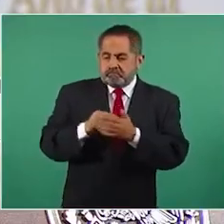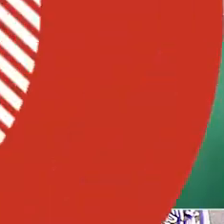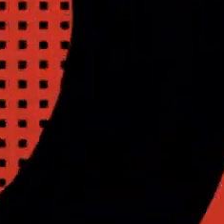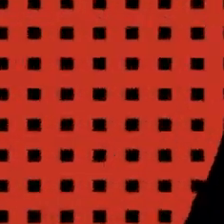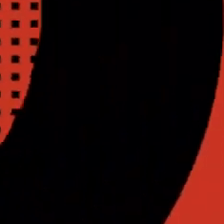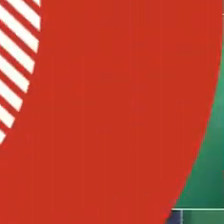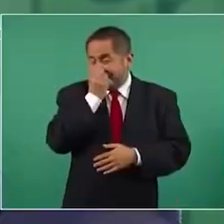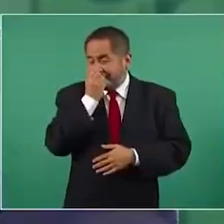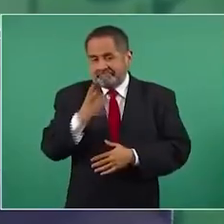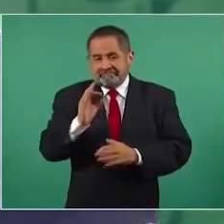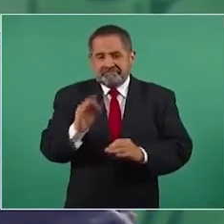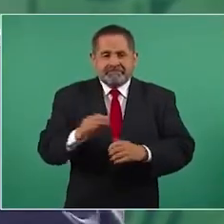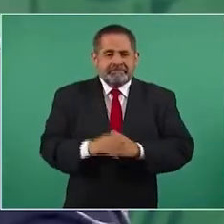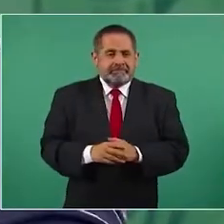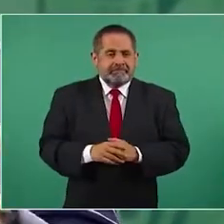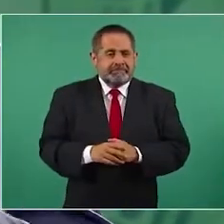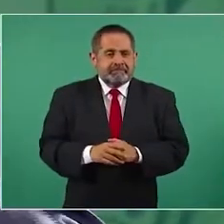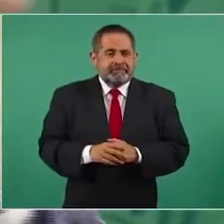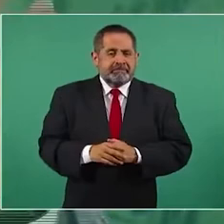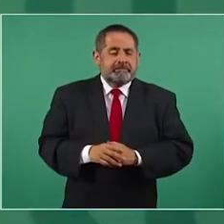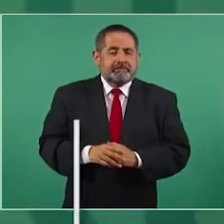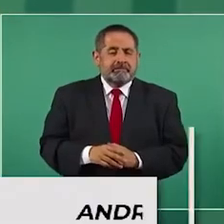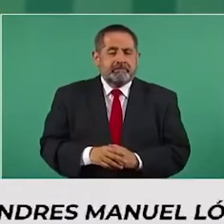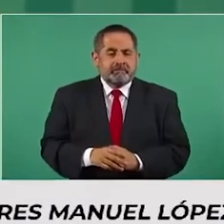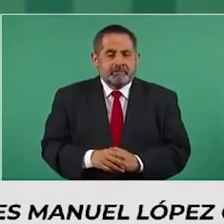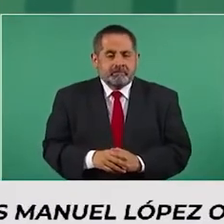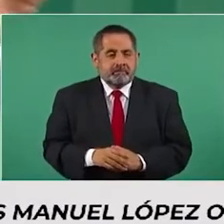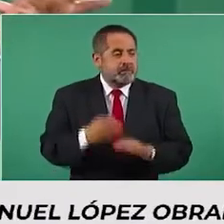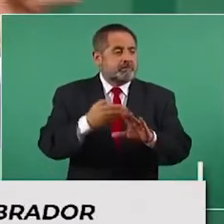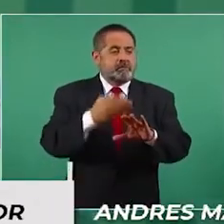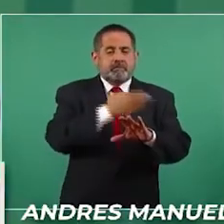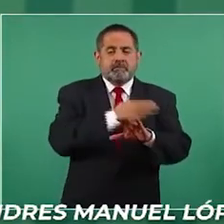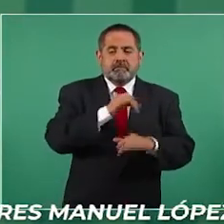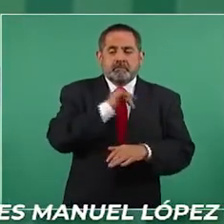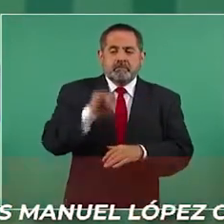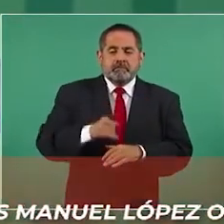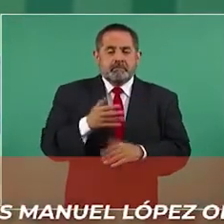dando. Nunca se había